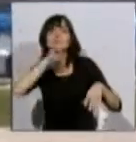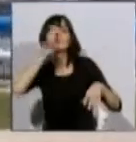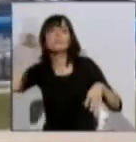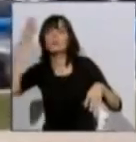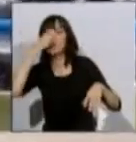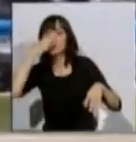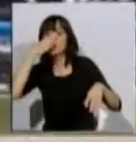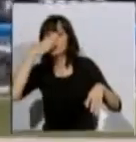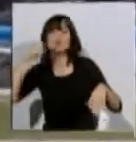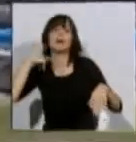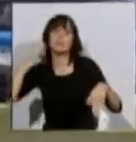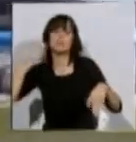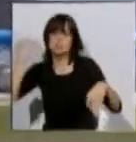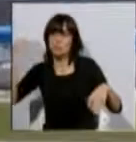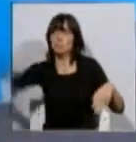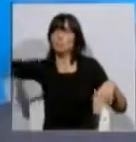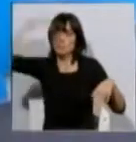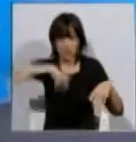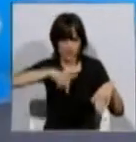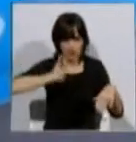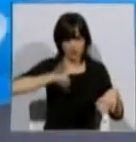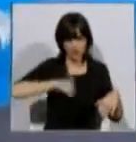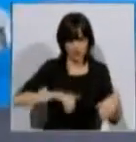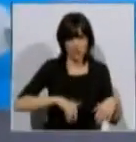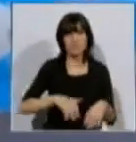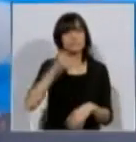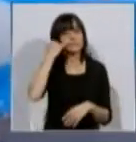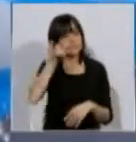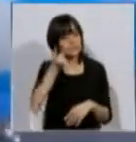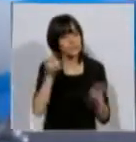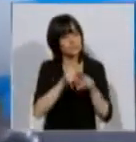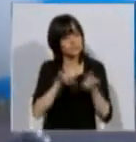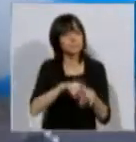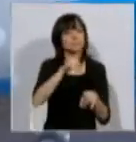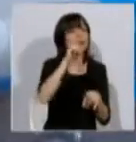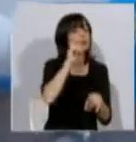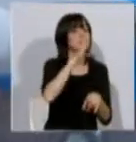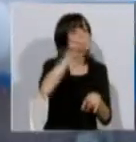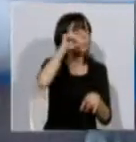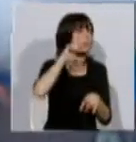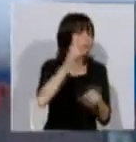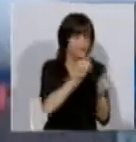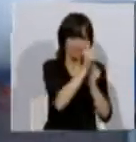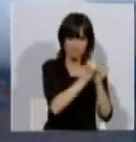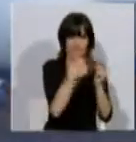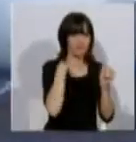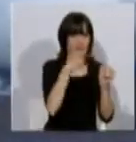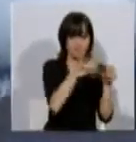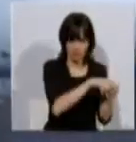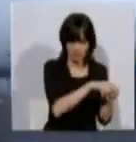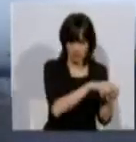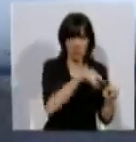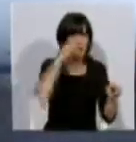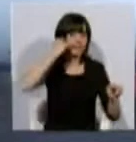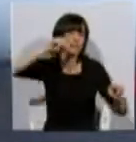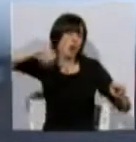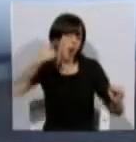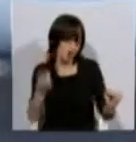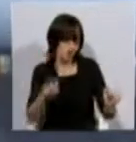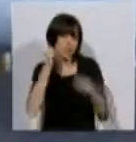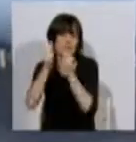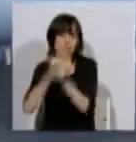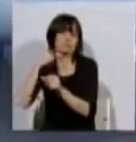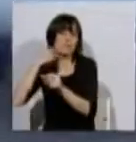volar en Aerolíneas Argentinas. Ya tanto Iberia como Air Europa, empresas españolas que vuelan a la